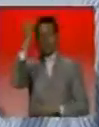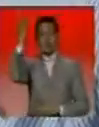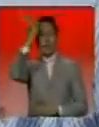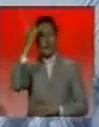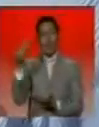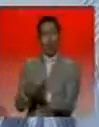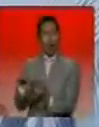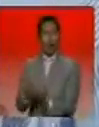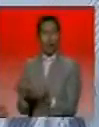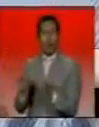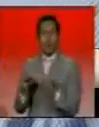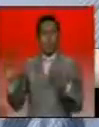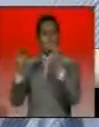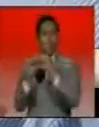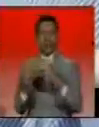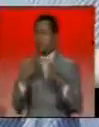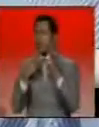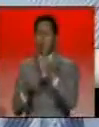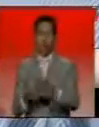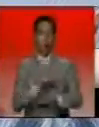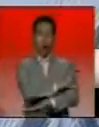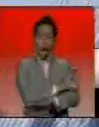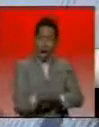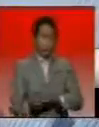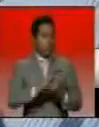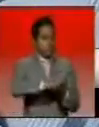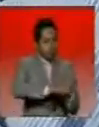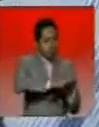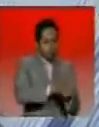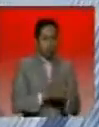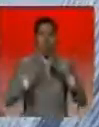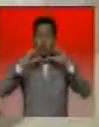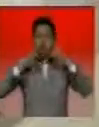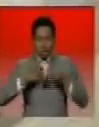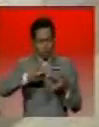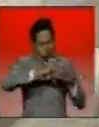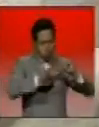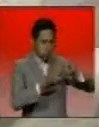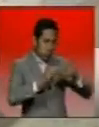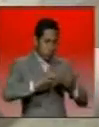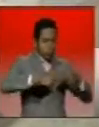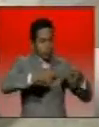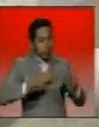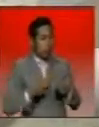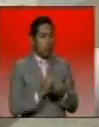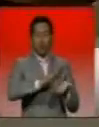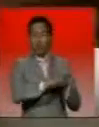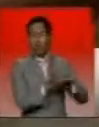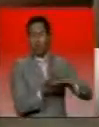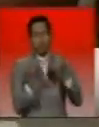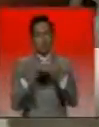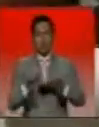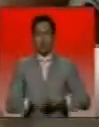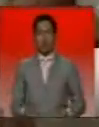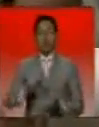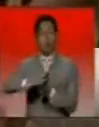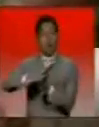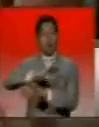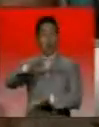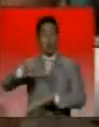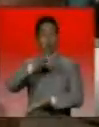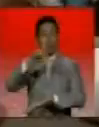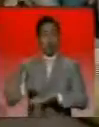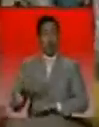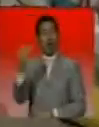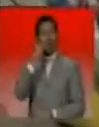campo se hace tortilla con huevo, con tortilla de maíz, de todas esas cosas. El queso manabita, un alimento saludable y sabroso,